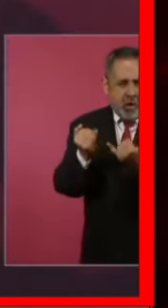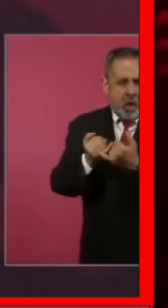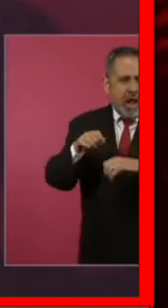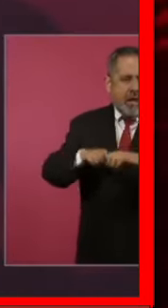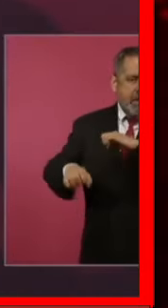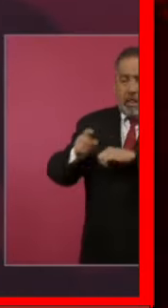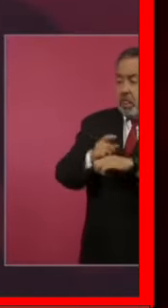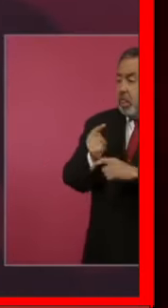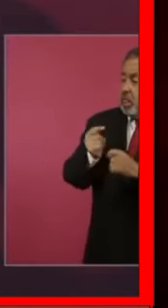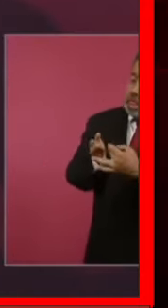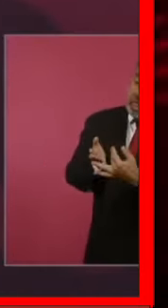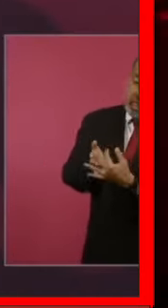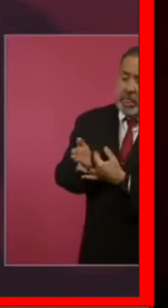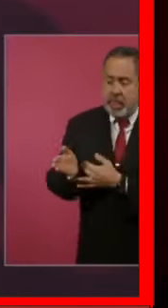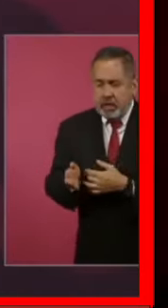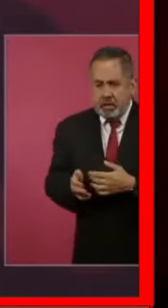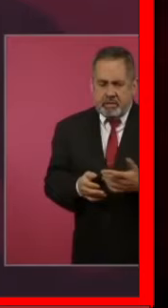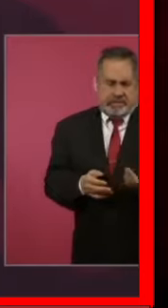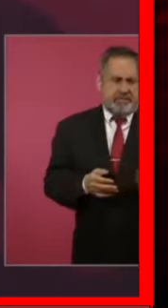un país